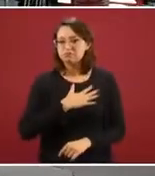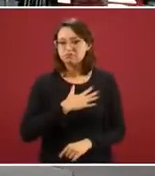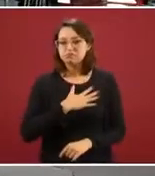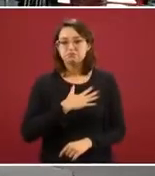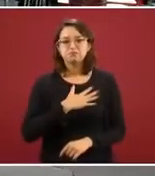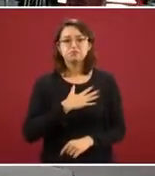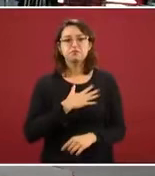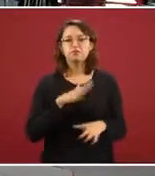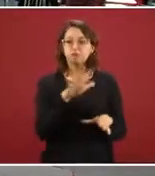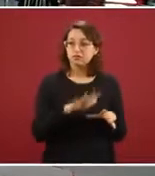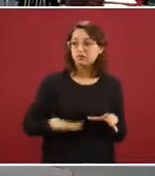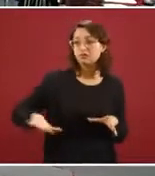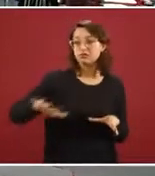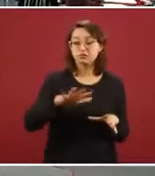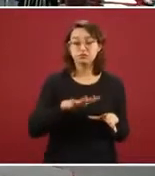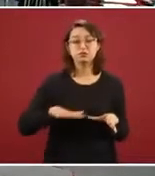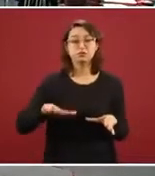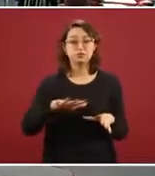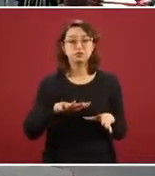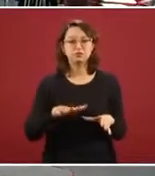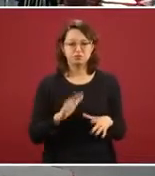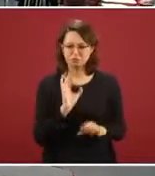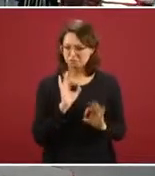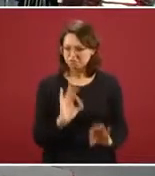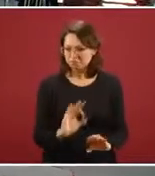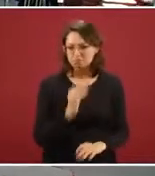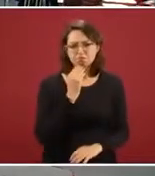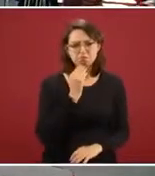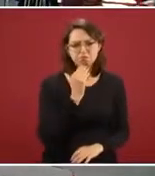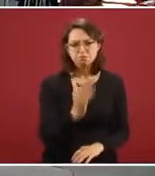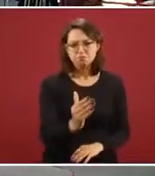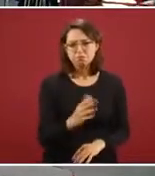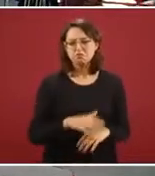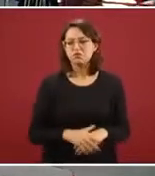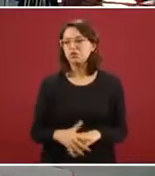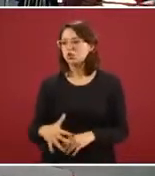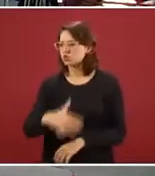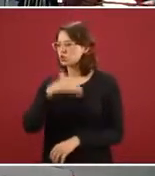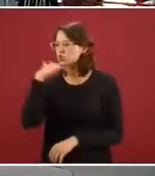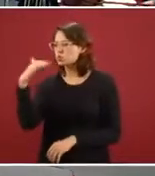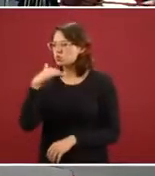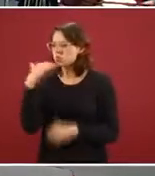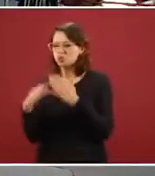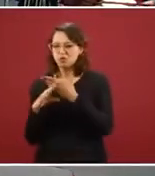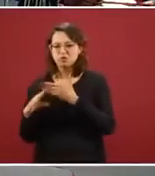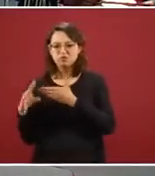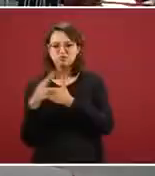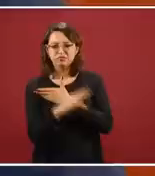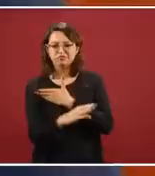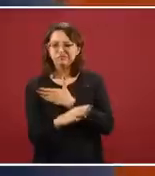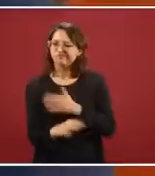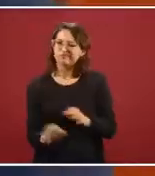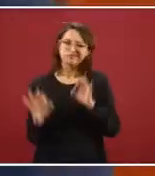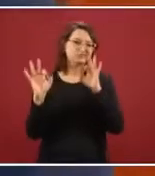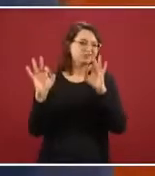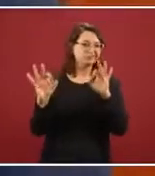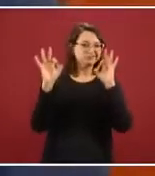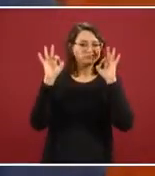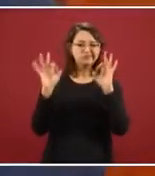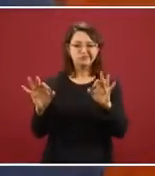social bien combate a la corrupción muy bien